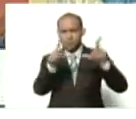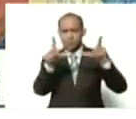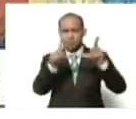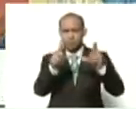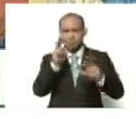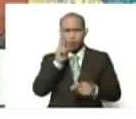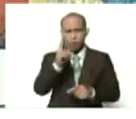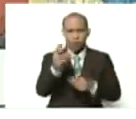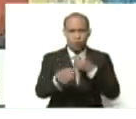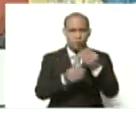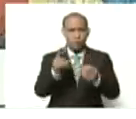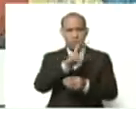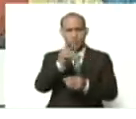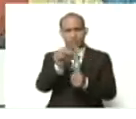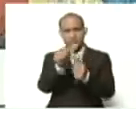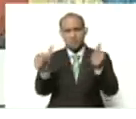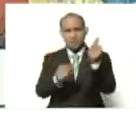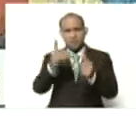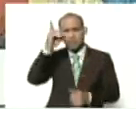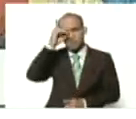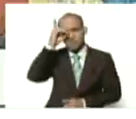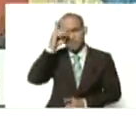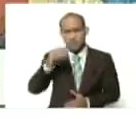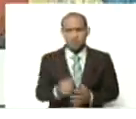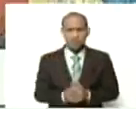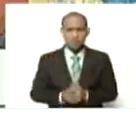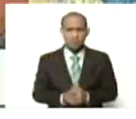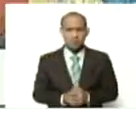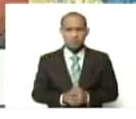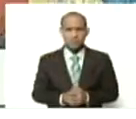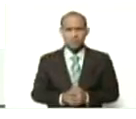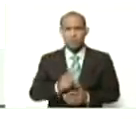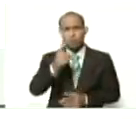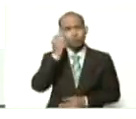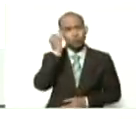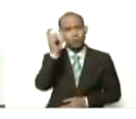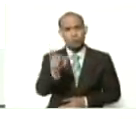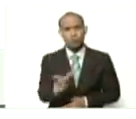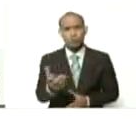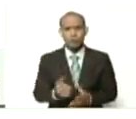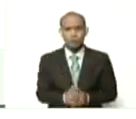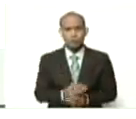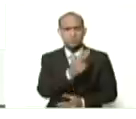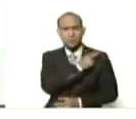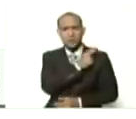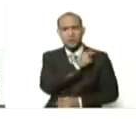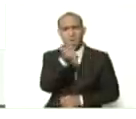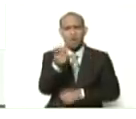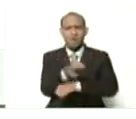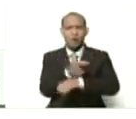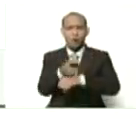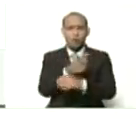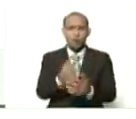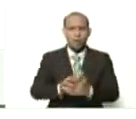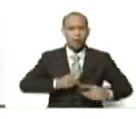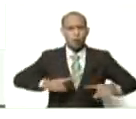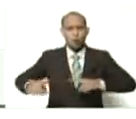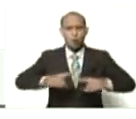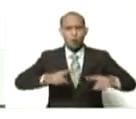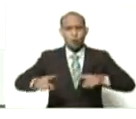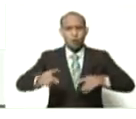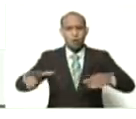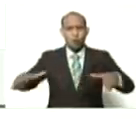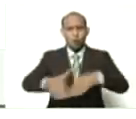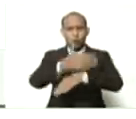fíjense ustedes, la vicepresidenta de la República, una mujer que es la jefa de gobierno, coordinadora del